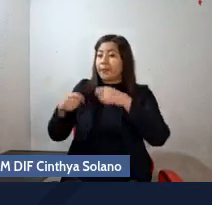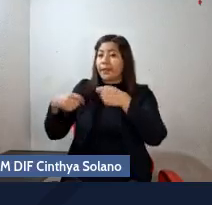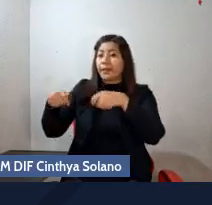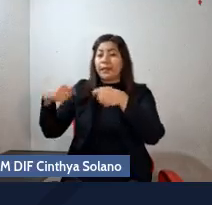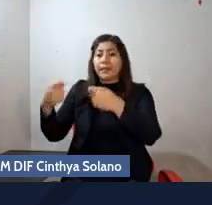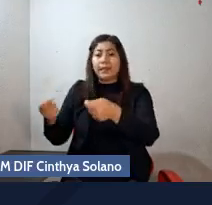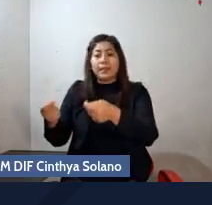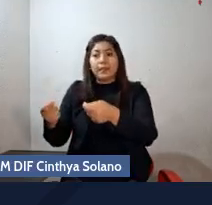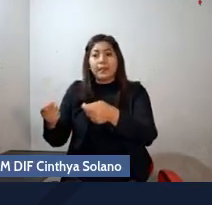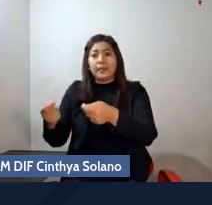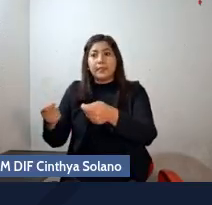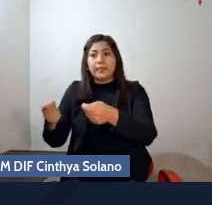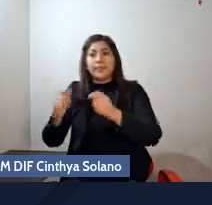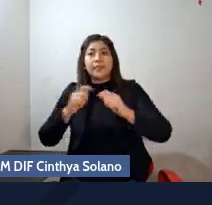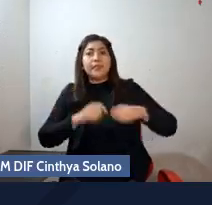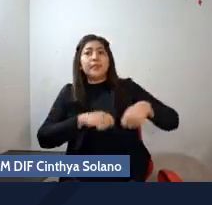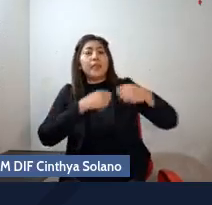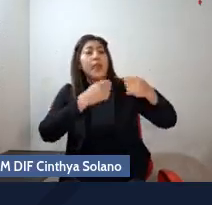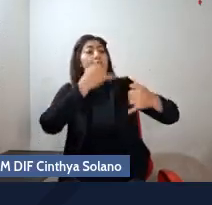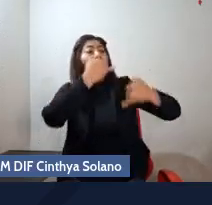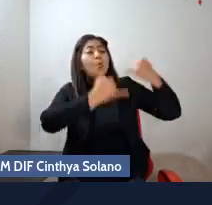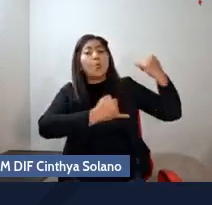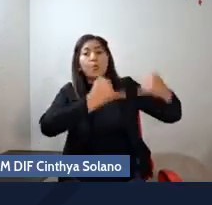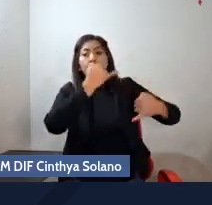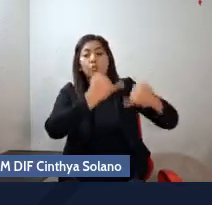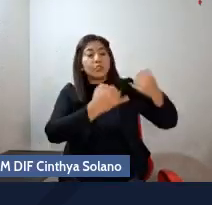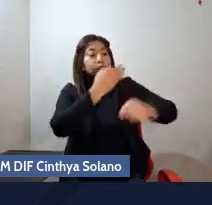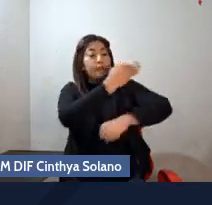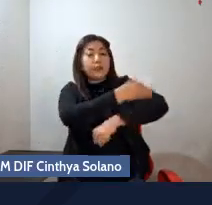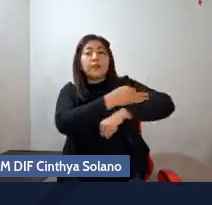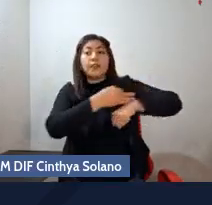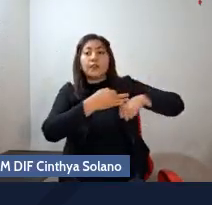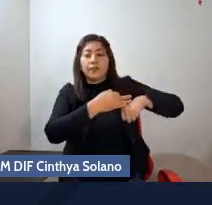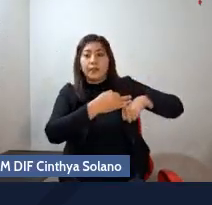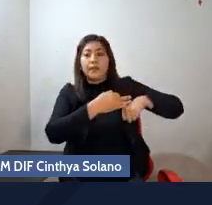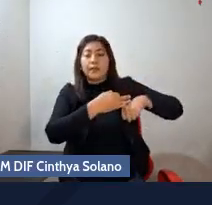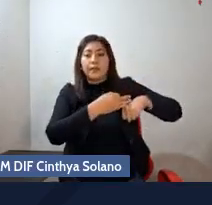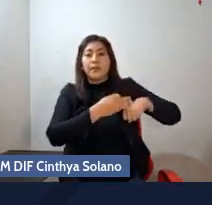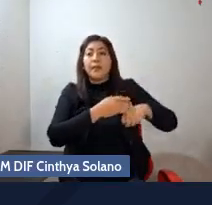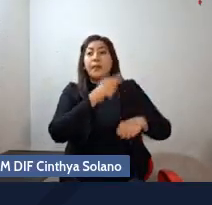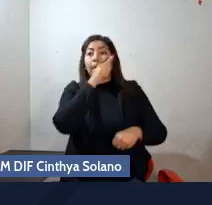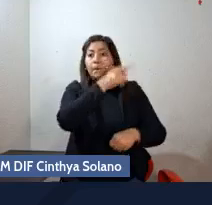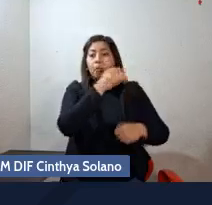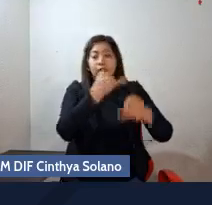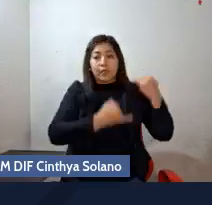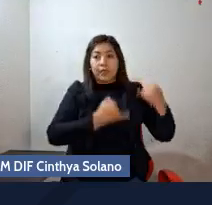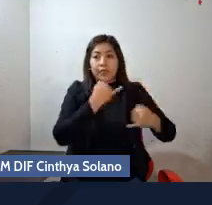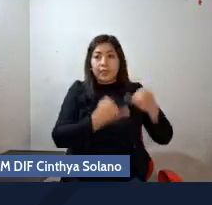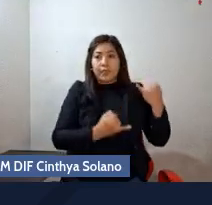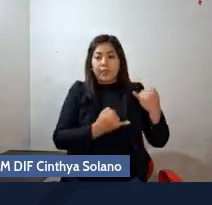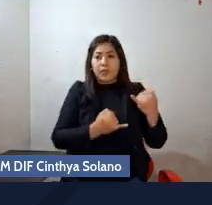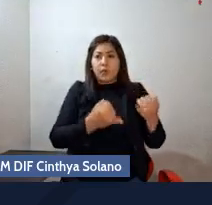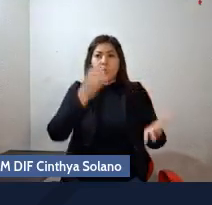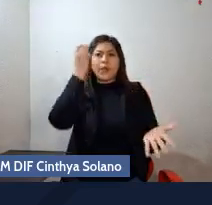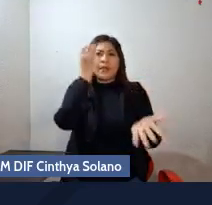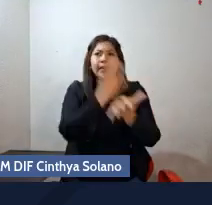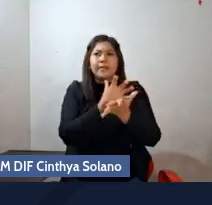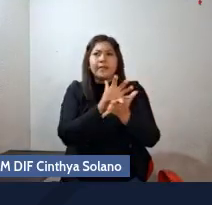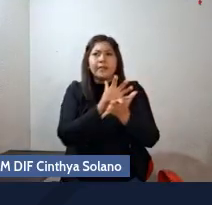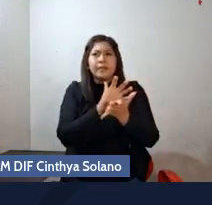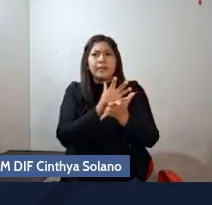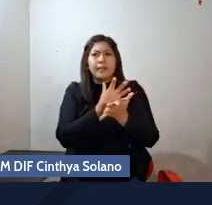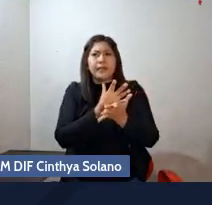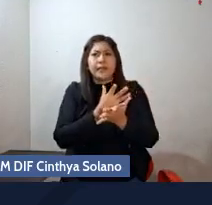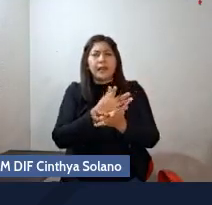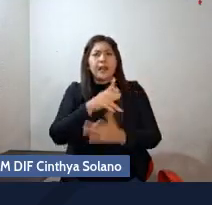juzgado familiar. Ajá. Porque el juez, la única tutoría que reconoce